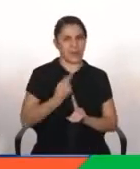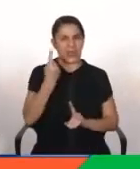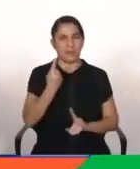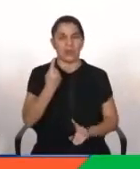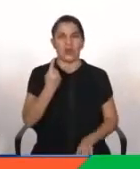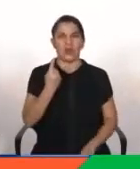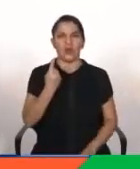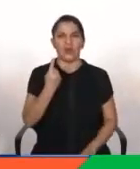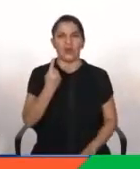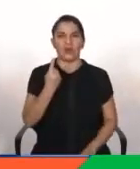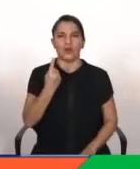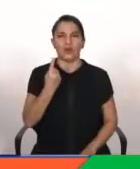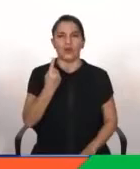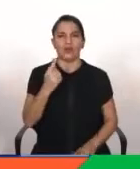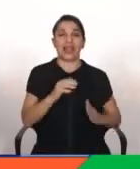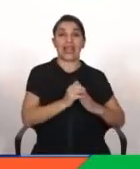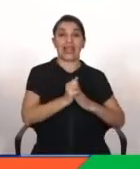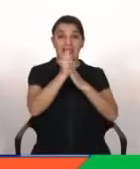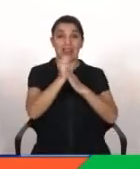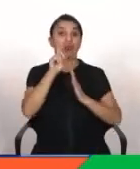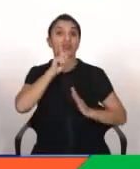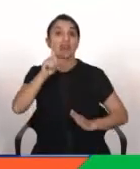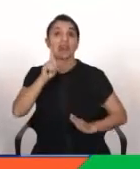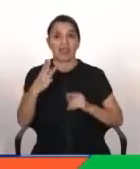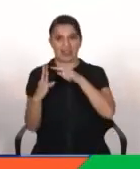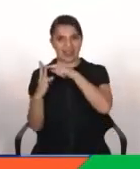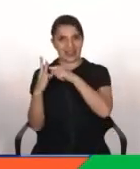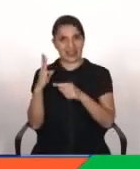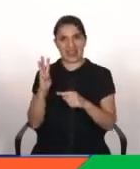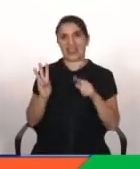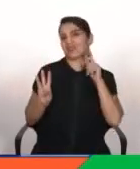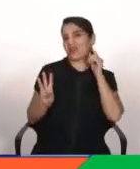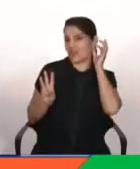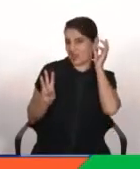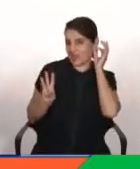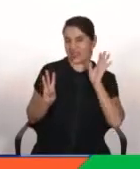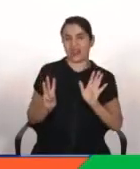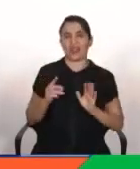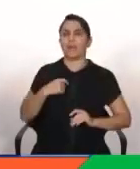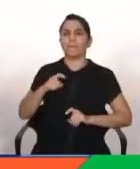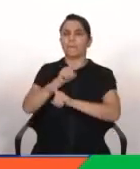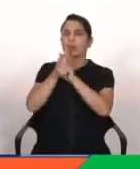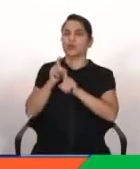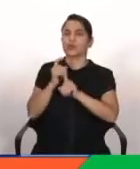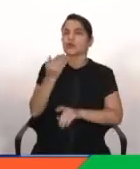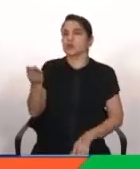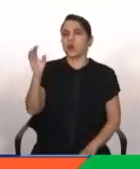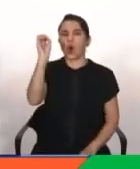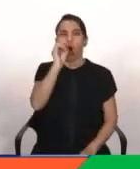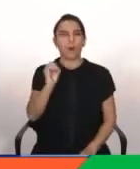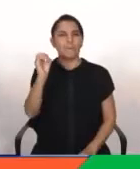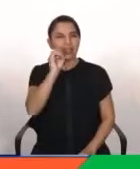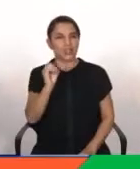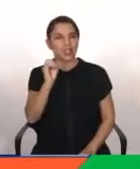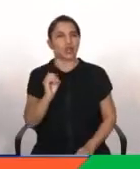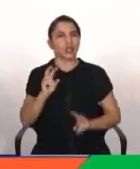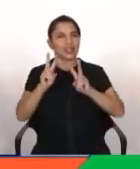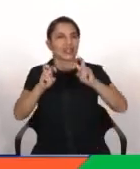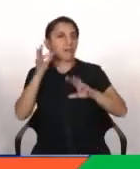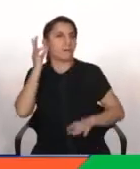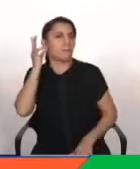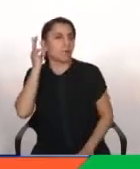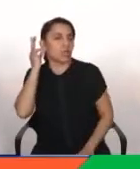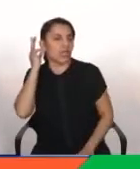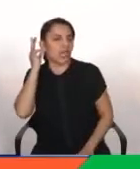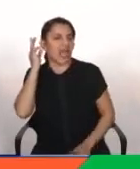está liderado por chicas justamente. Y por lo mismo, les quiero preguntar, ¿cómo es su visión de la mujer específicamente en astronomía?